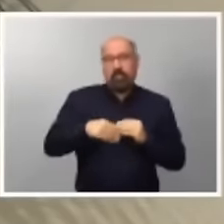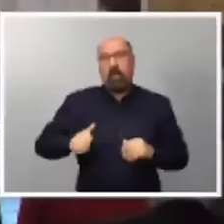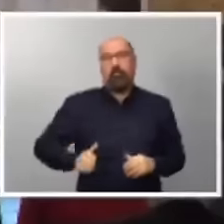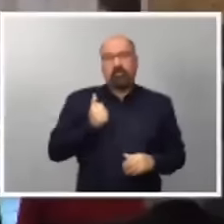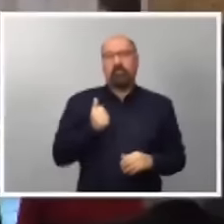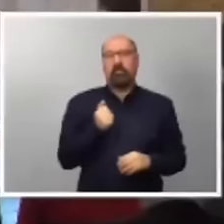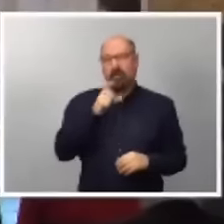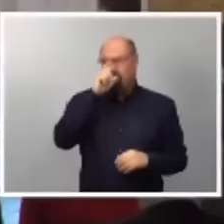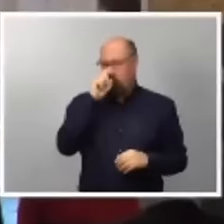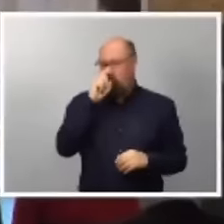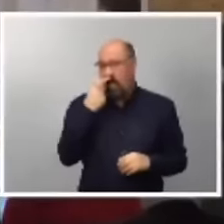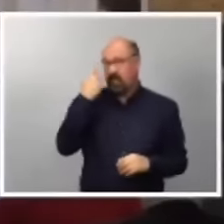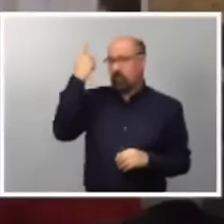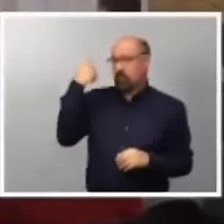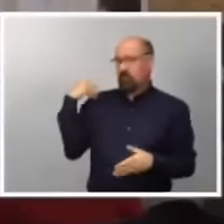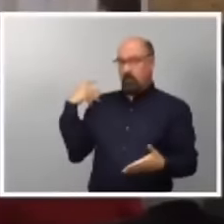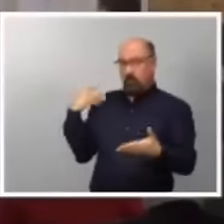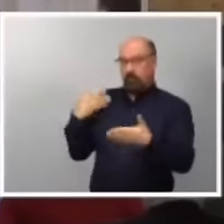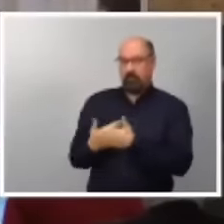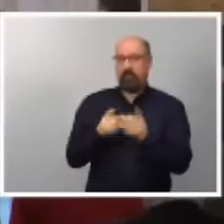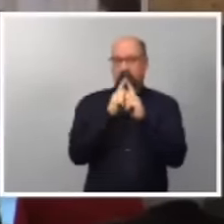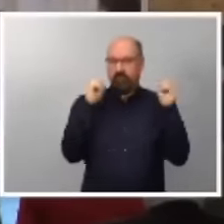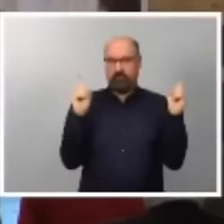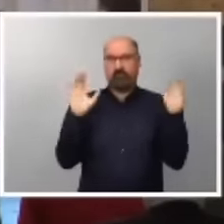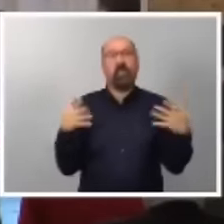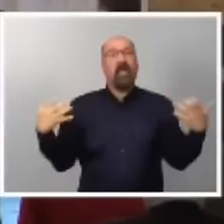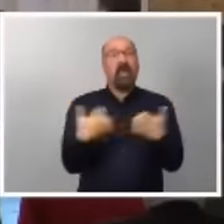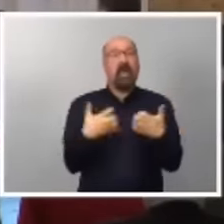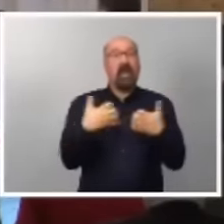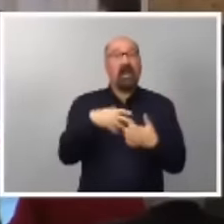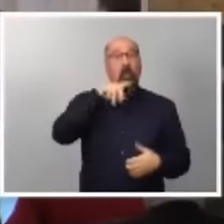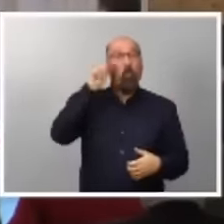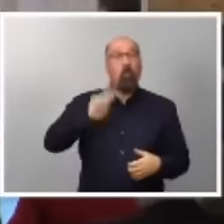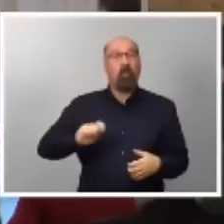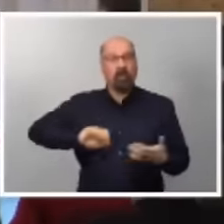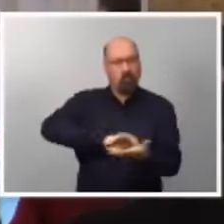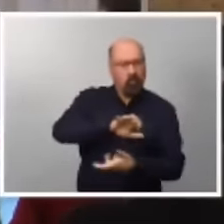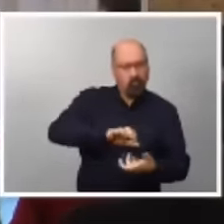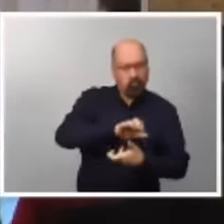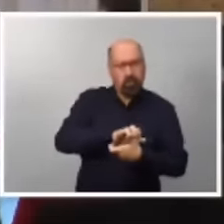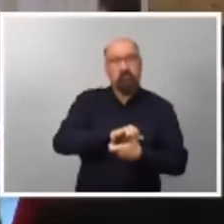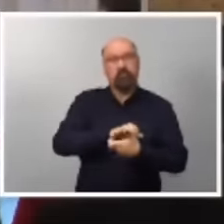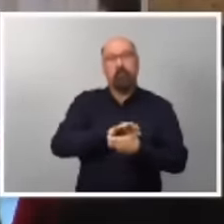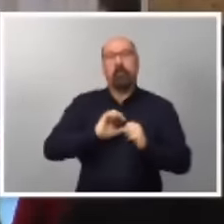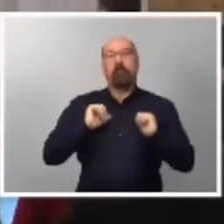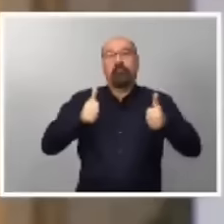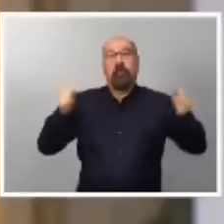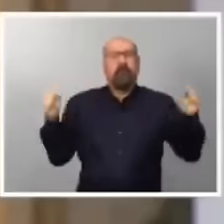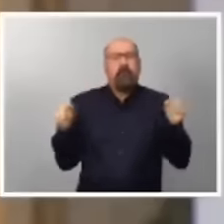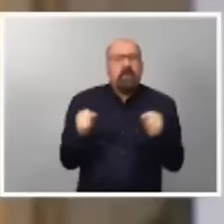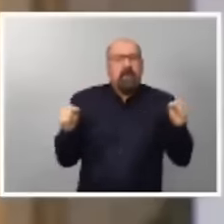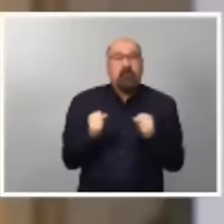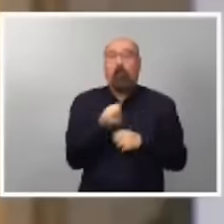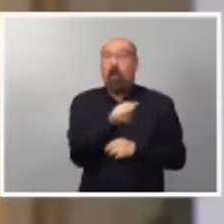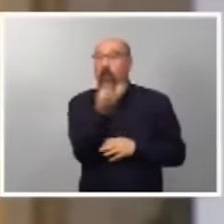año. El conflicto de Ucrania entraba en su primer invierno y algunas voces hablaban de